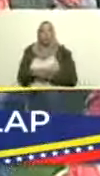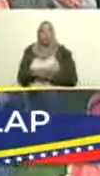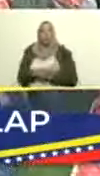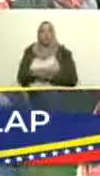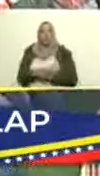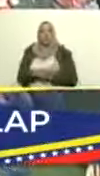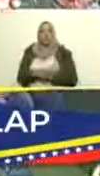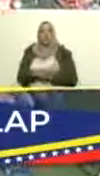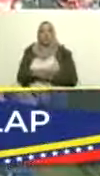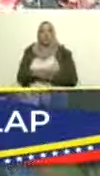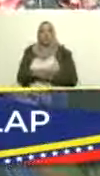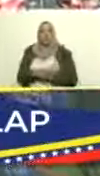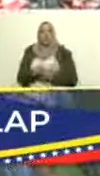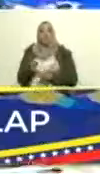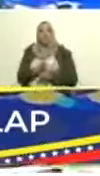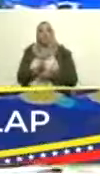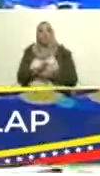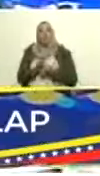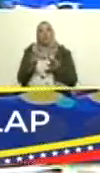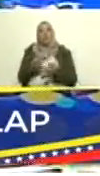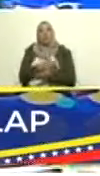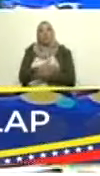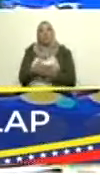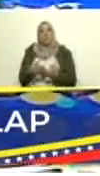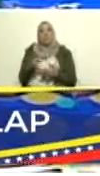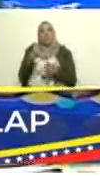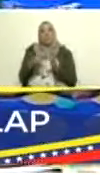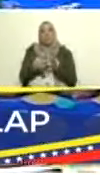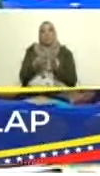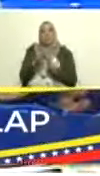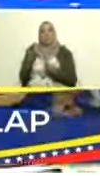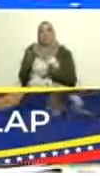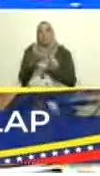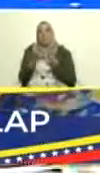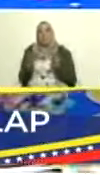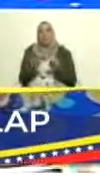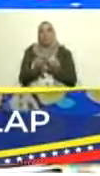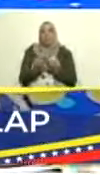Hemos llegado aproximadamente a 7.600.000 familias.